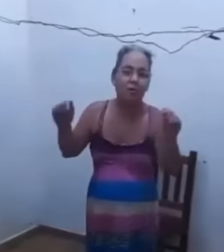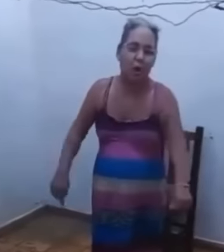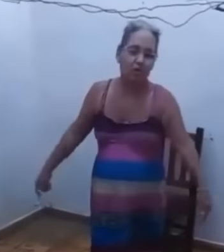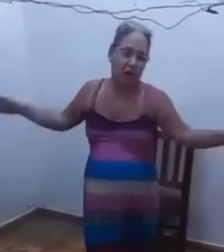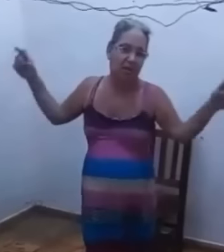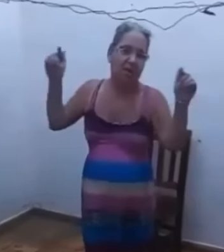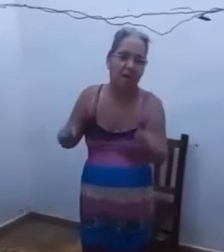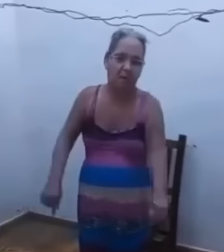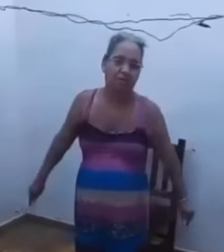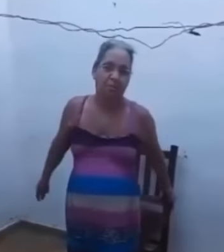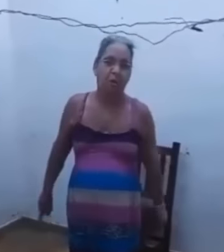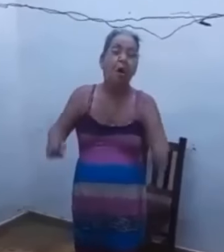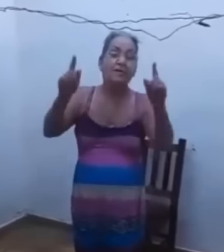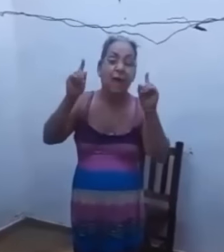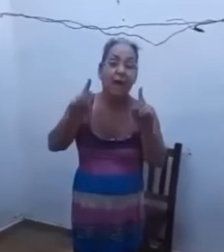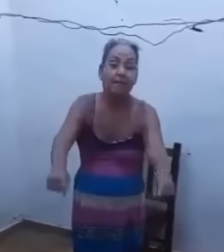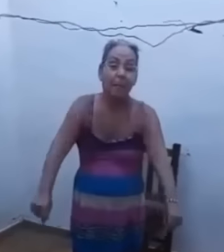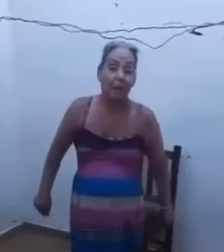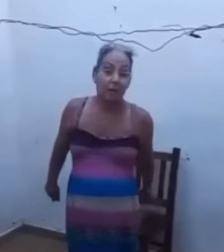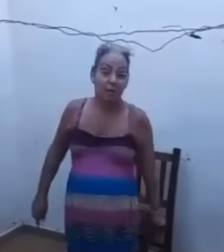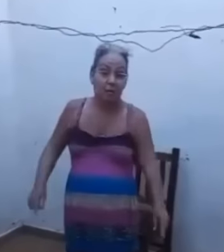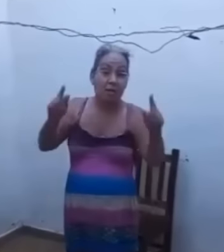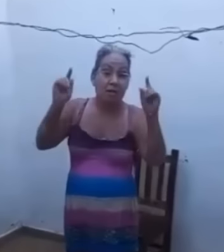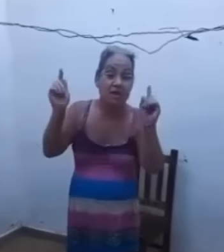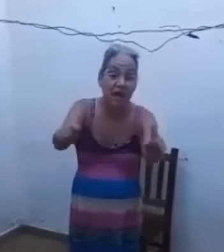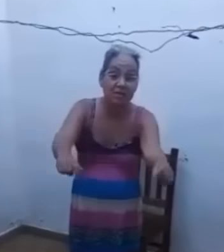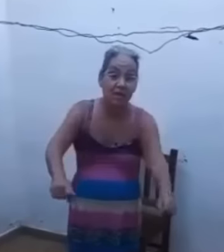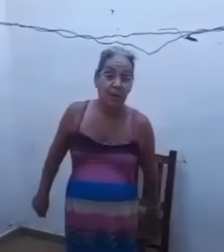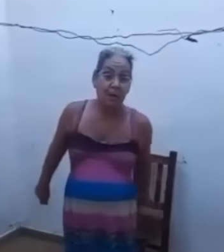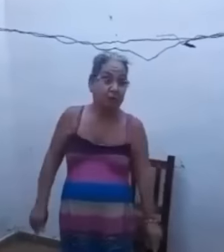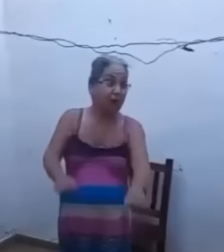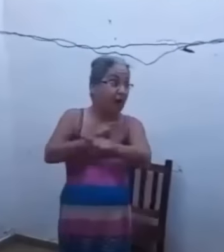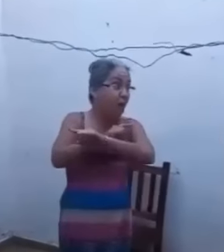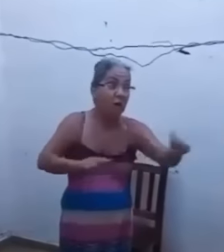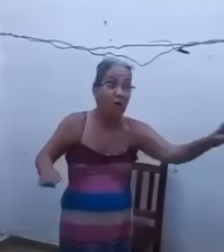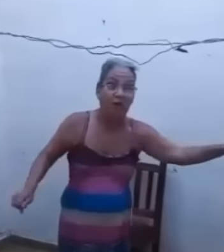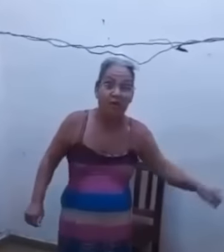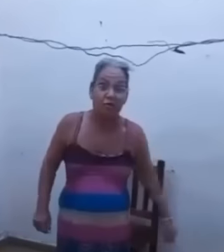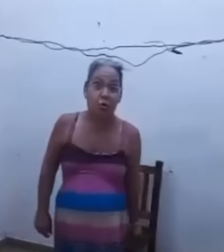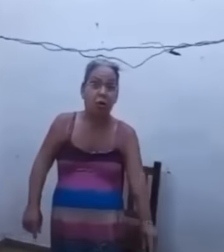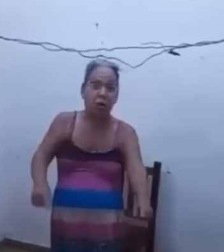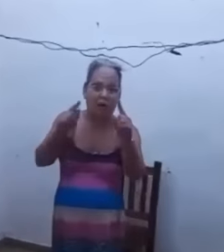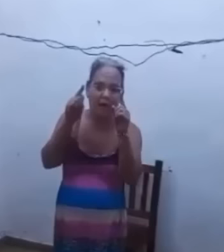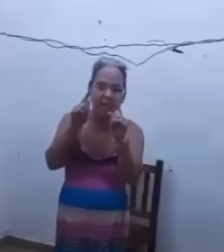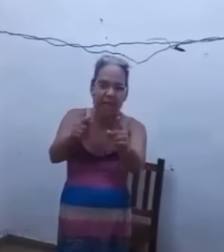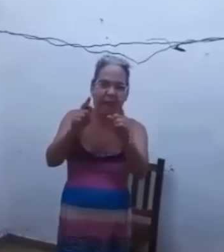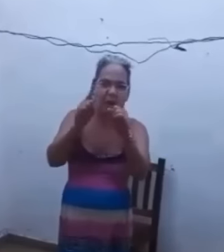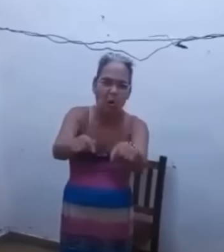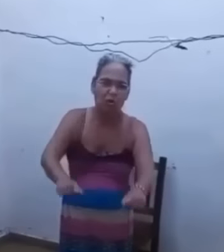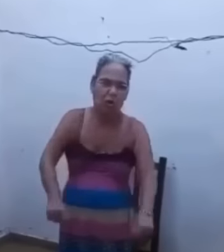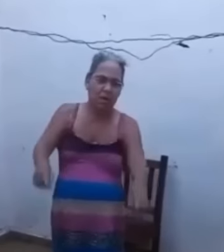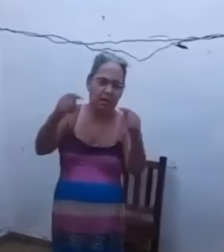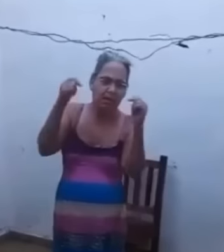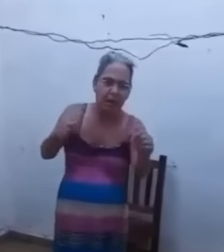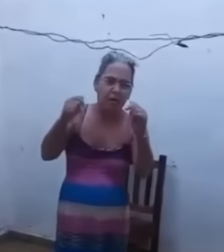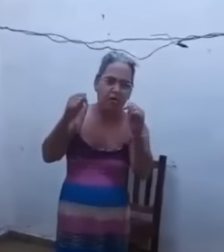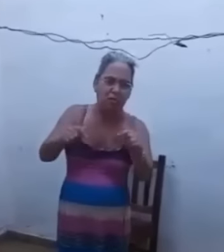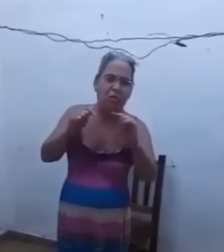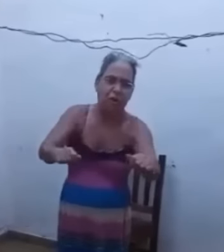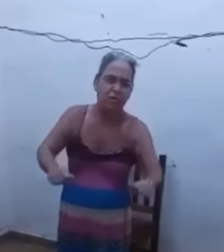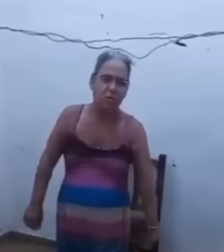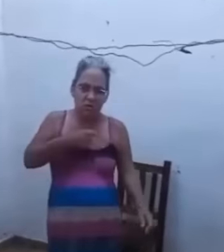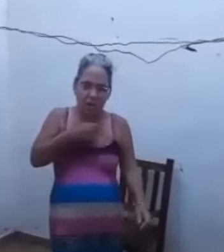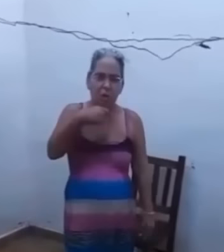Hay muchas cosas que pasan en el municipio. Salga al pueblo. Diríjase al pueblo. Salga a los barrios adentro. Para que le digan las cosas. Que el pueblo